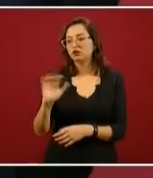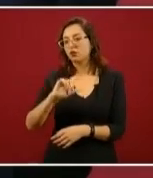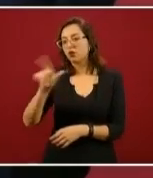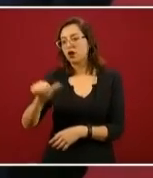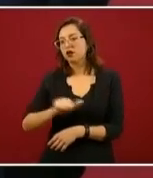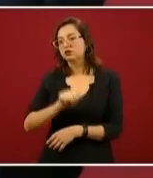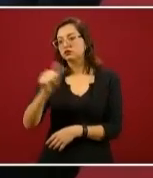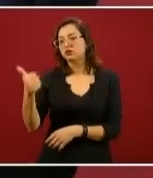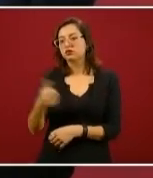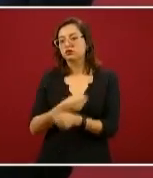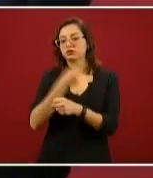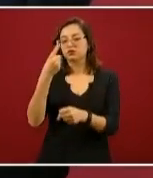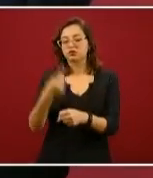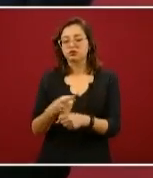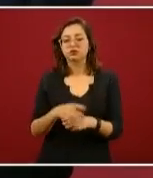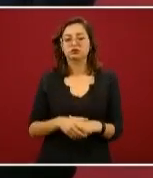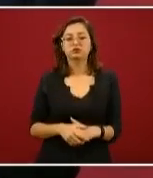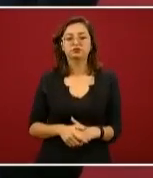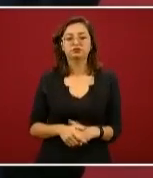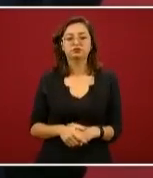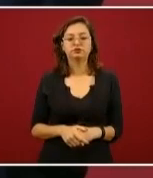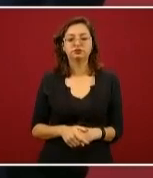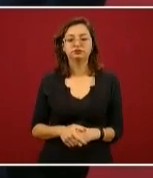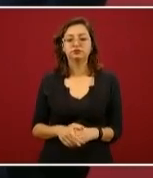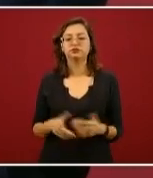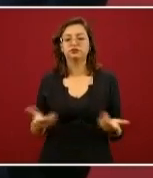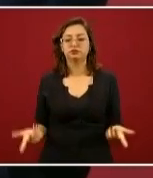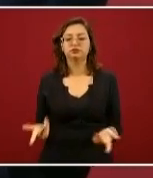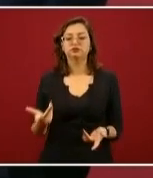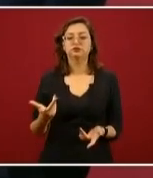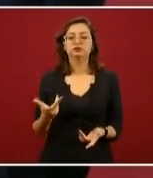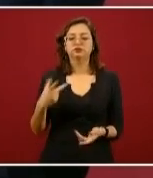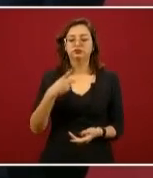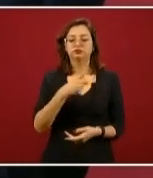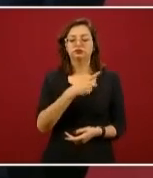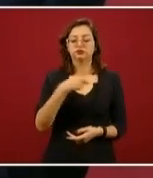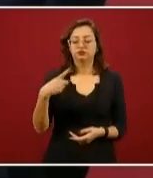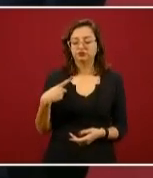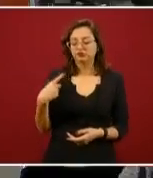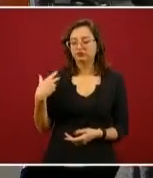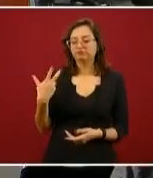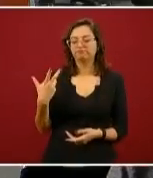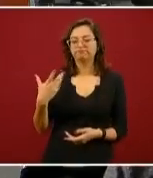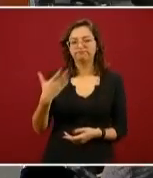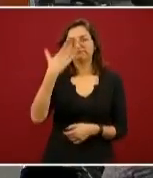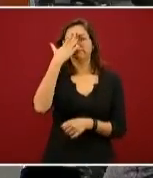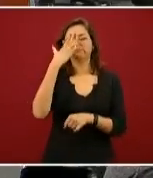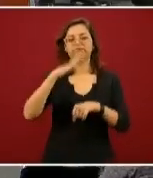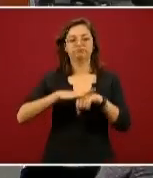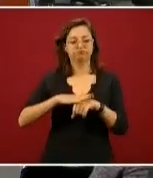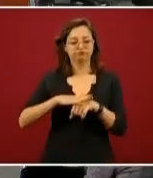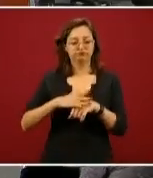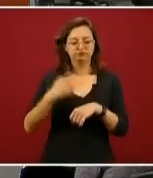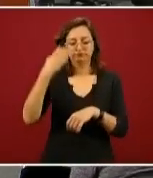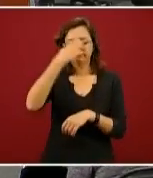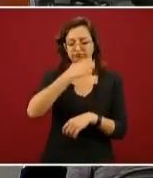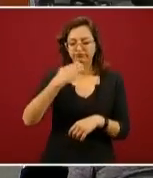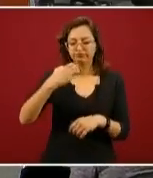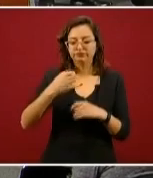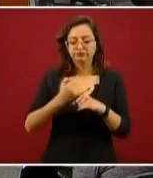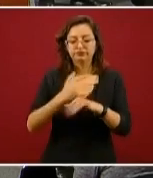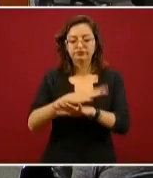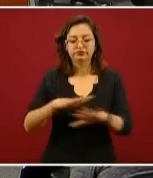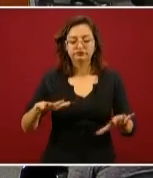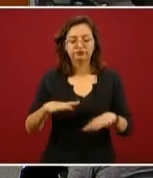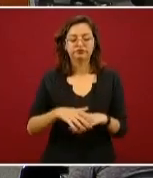oportunidad. Una memoria gráfica, una autoevaluación y un informe final. ¿Qué tenemos? ¿Cuáles son nuestras capacidades dentro